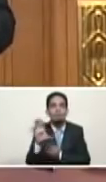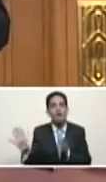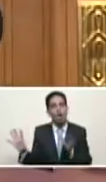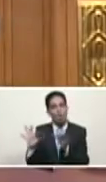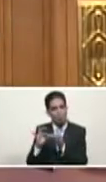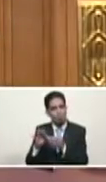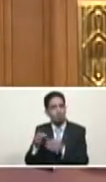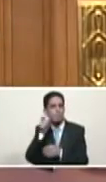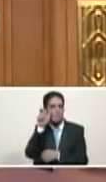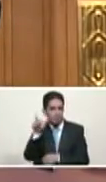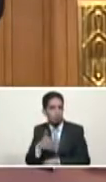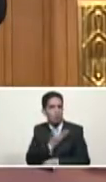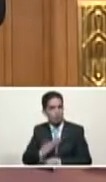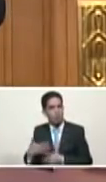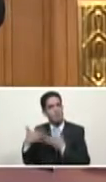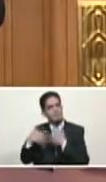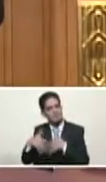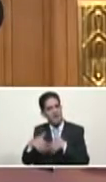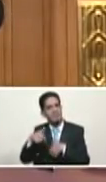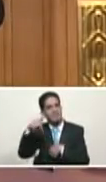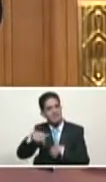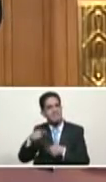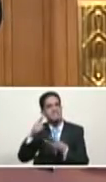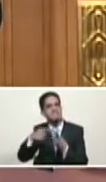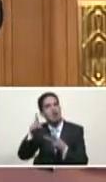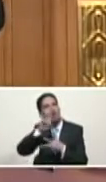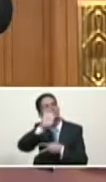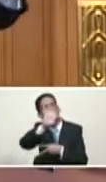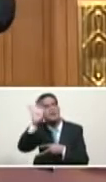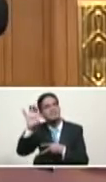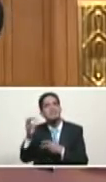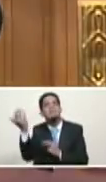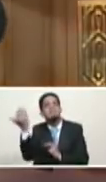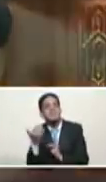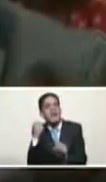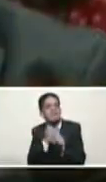privados nacionales e internacionales que vengan a trabajar también y no a robar.